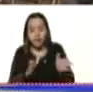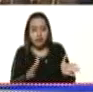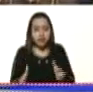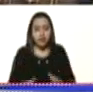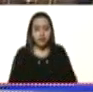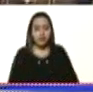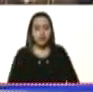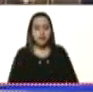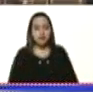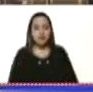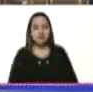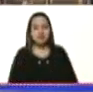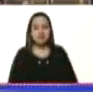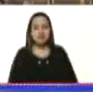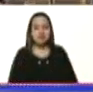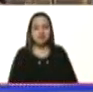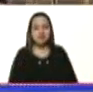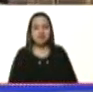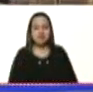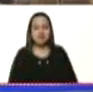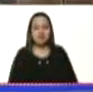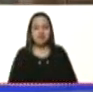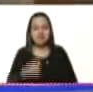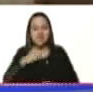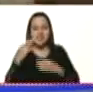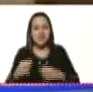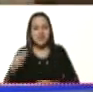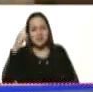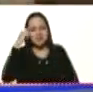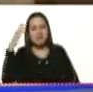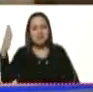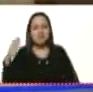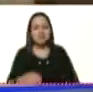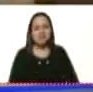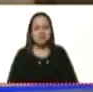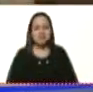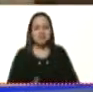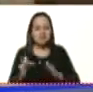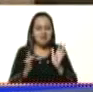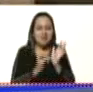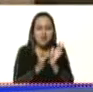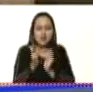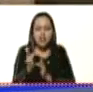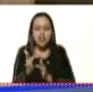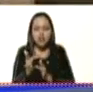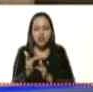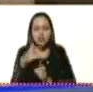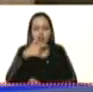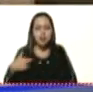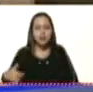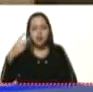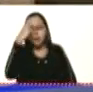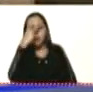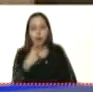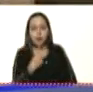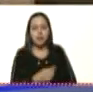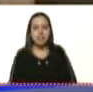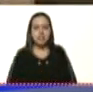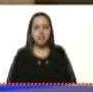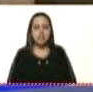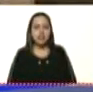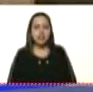Dios, el verdadero Dios, Jesucristo, de los pobres, y la